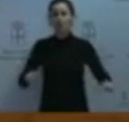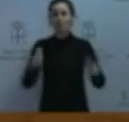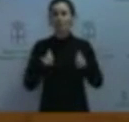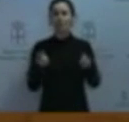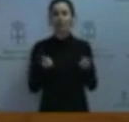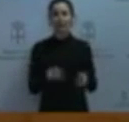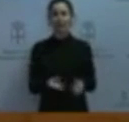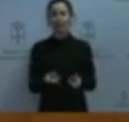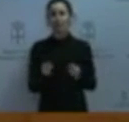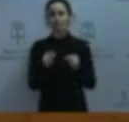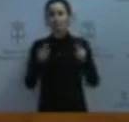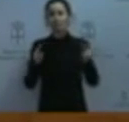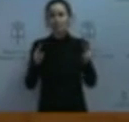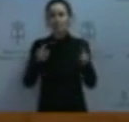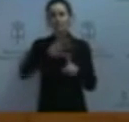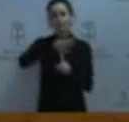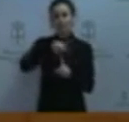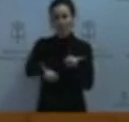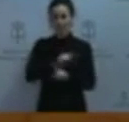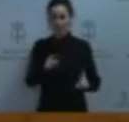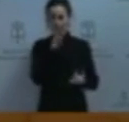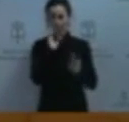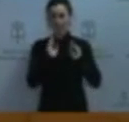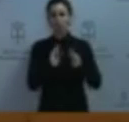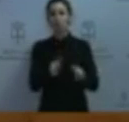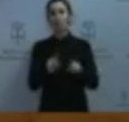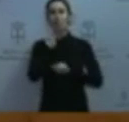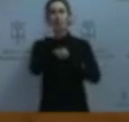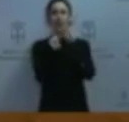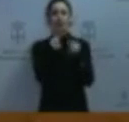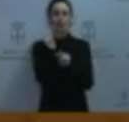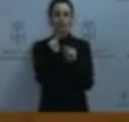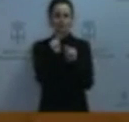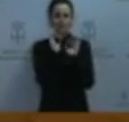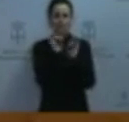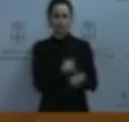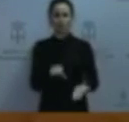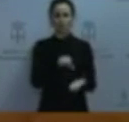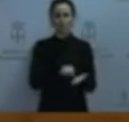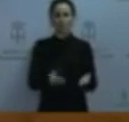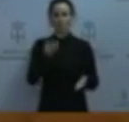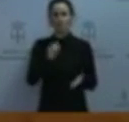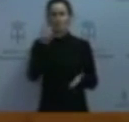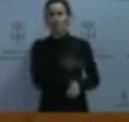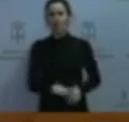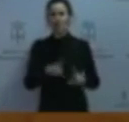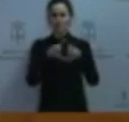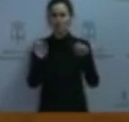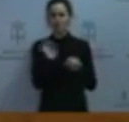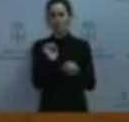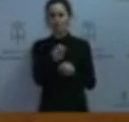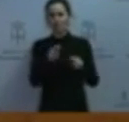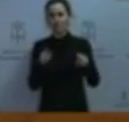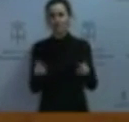vista medioambiental se sustenta tal calificativo, contaminación en las ciudades más importantes asturianas, o desde una